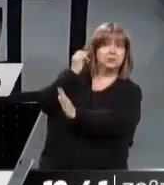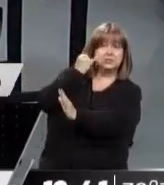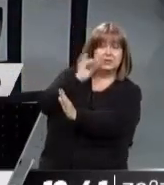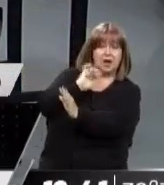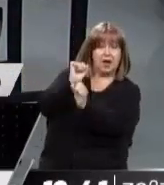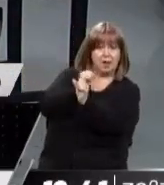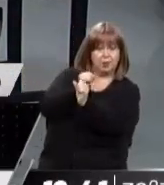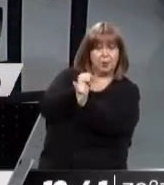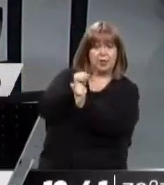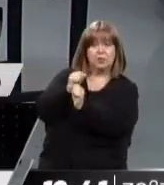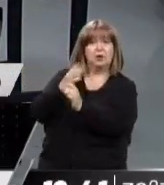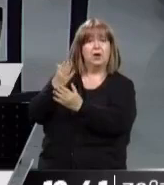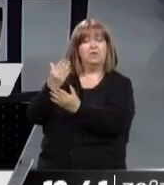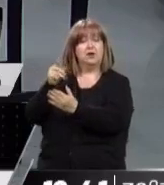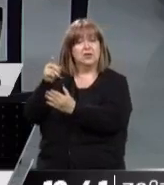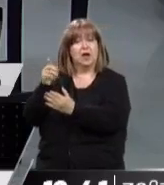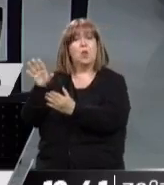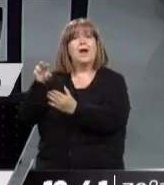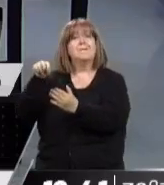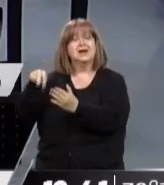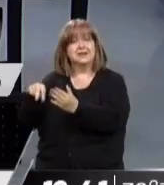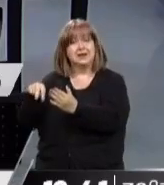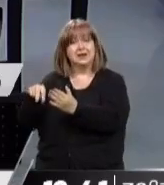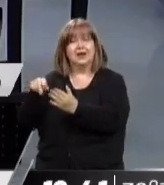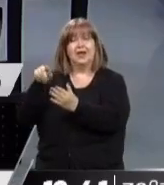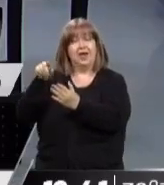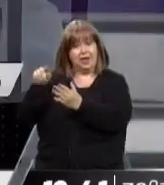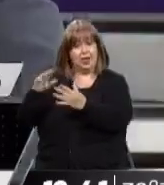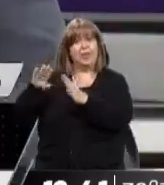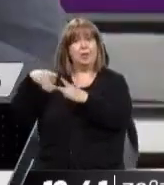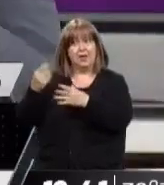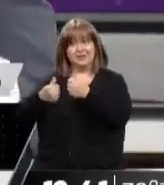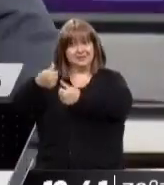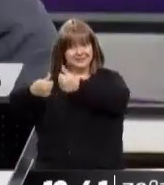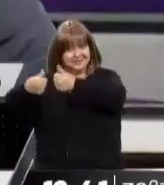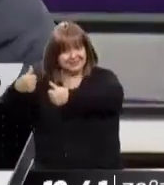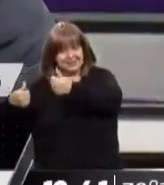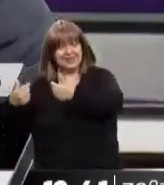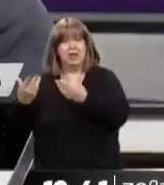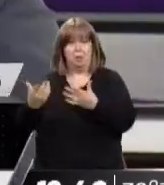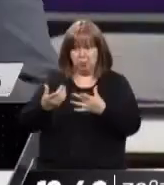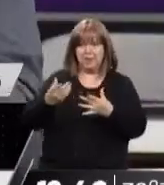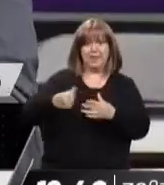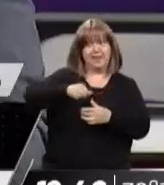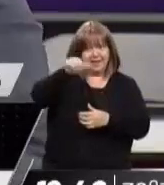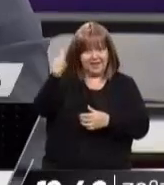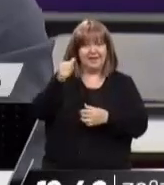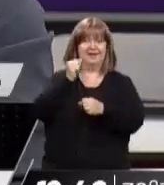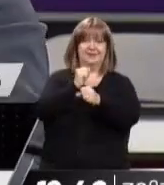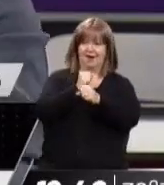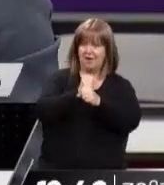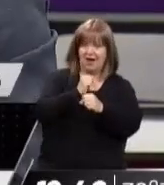se abre un para estas mujeres un abanico de posibilidades económicas, laborales, por